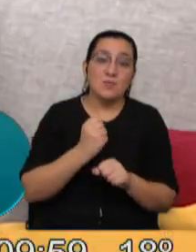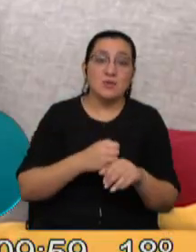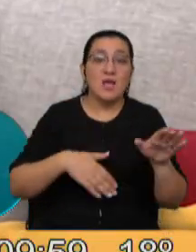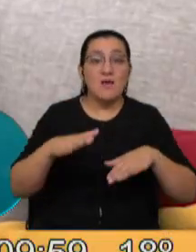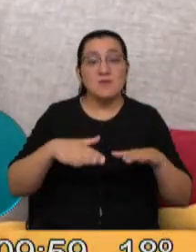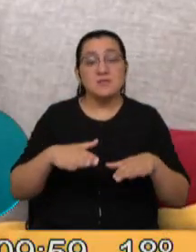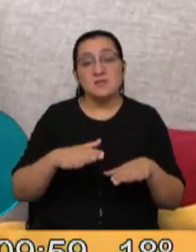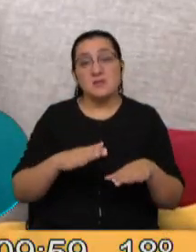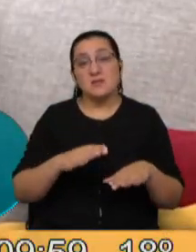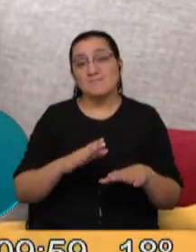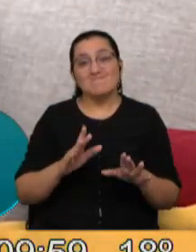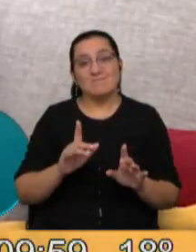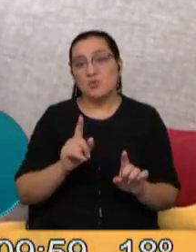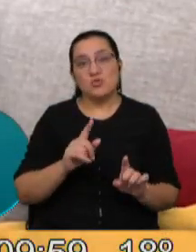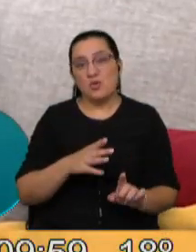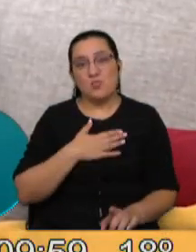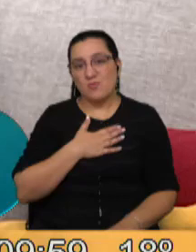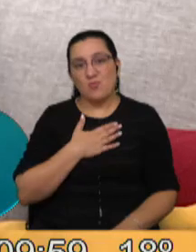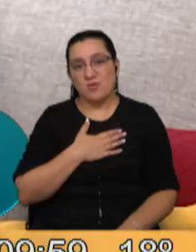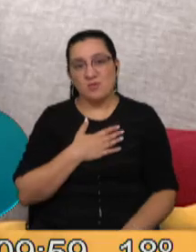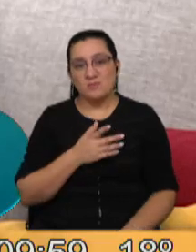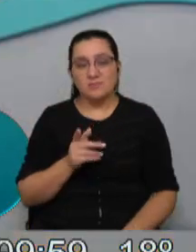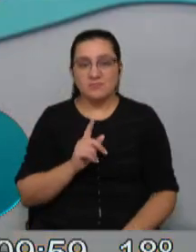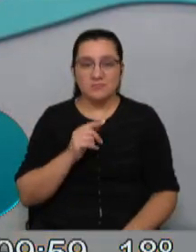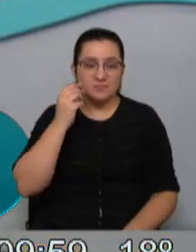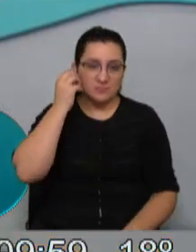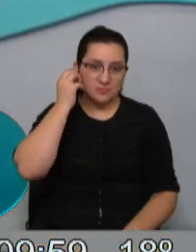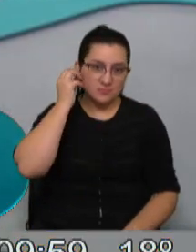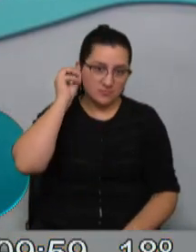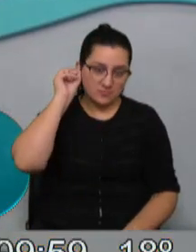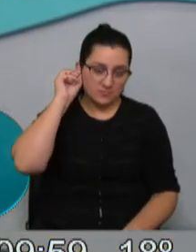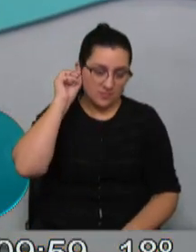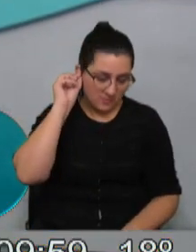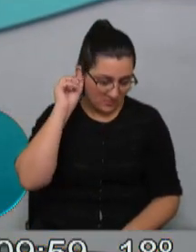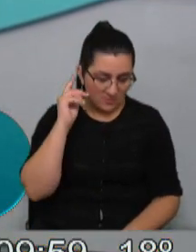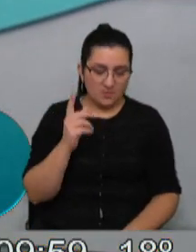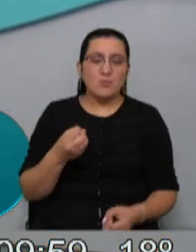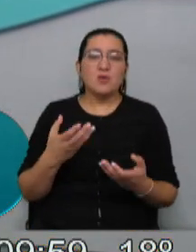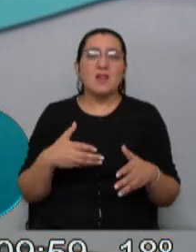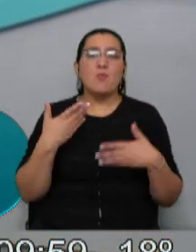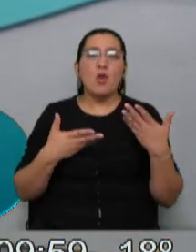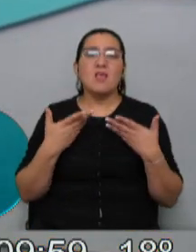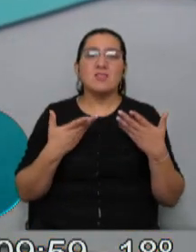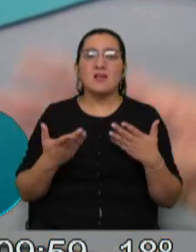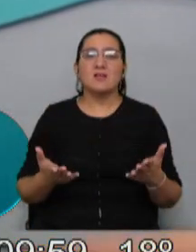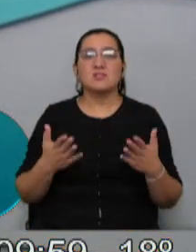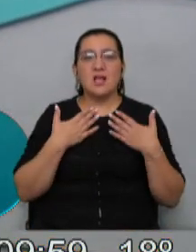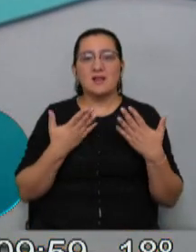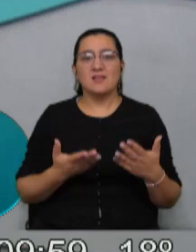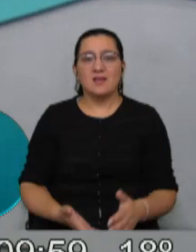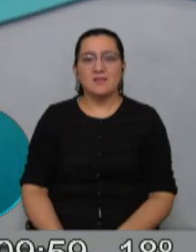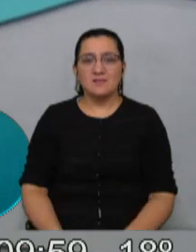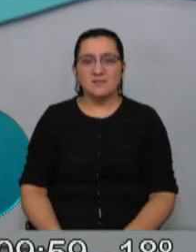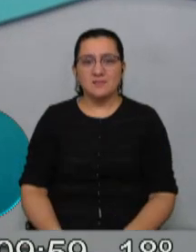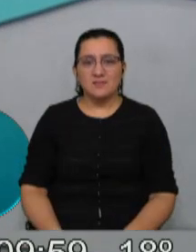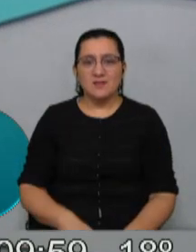veces que después cambian. No está convencido. No estás convencido. Claro, no. No lo quieren al bicho, no lo quieren al bicho. ¿Qué les molesta? Que lo vayan a saludar, pobre bicho. Bueno, está. Van a engañar.